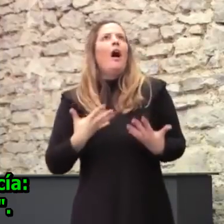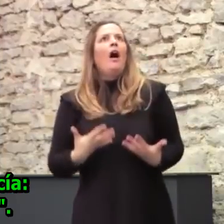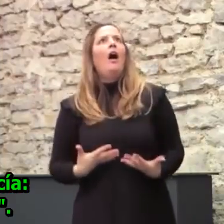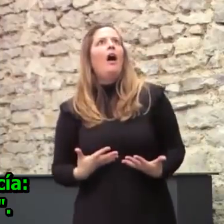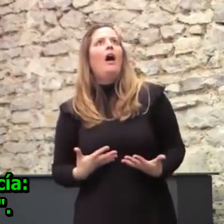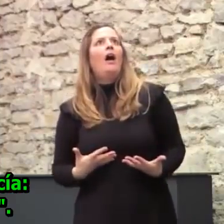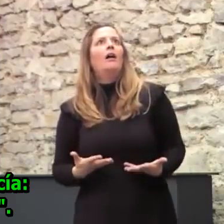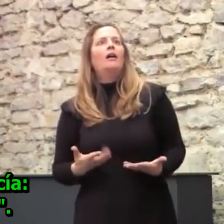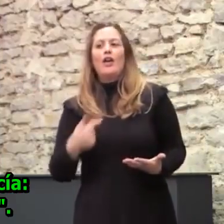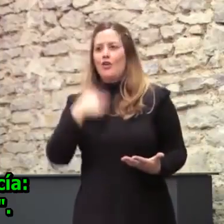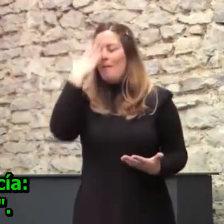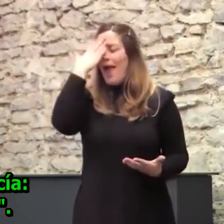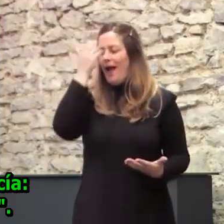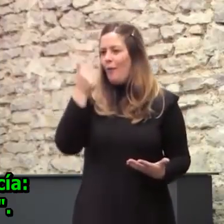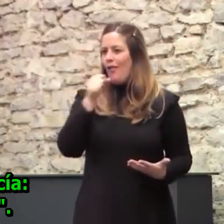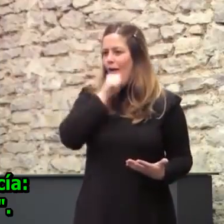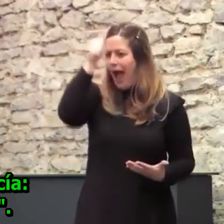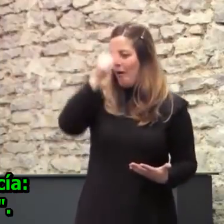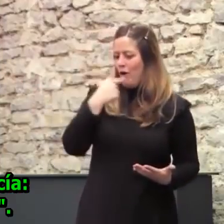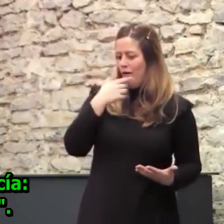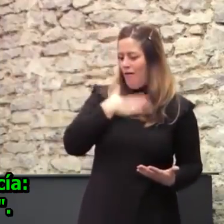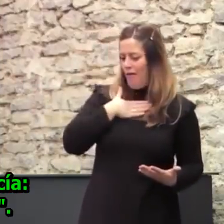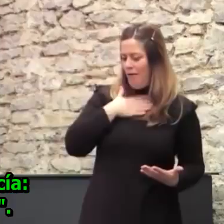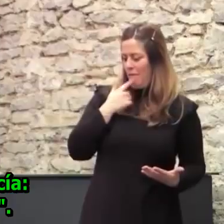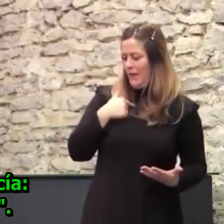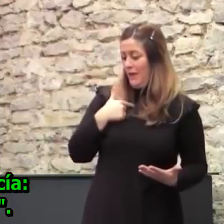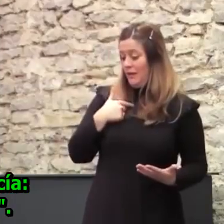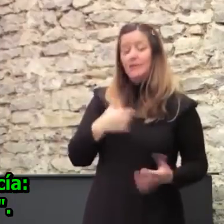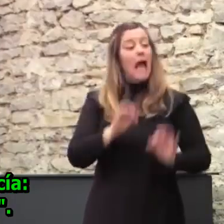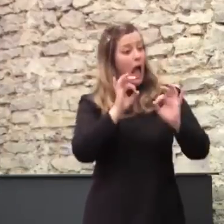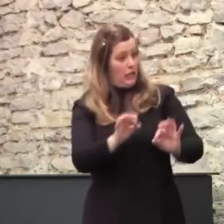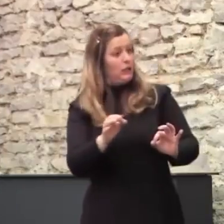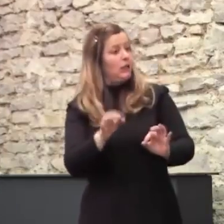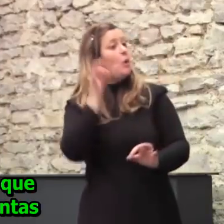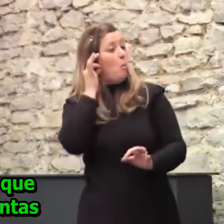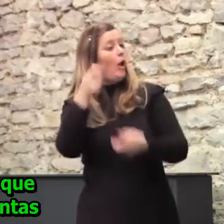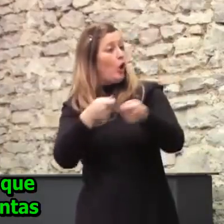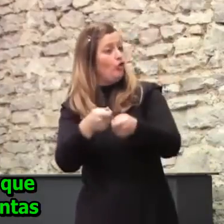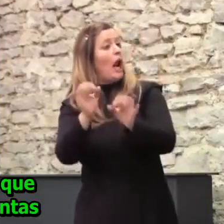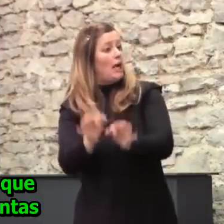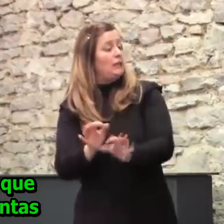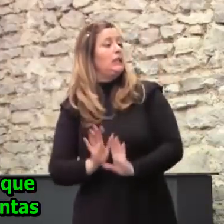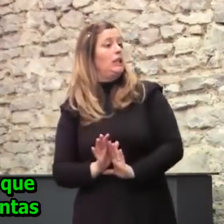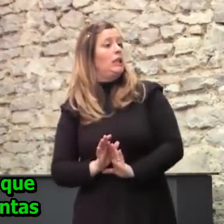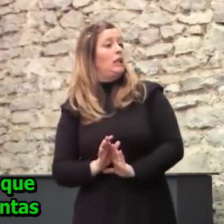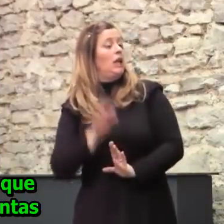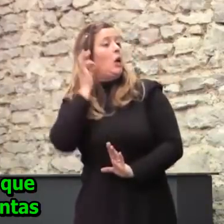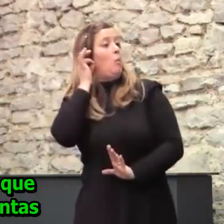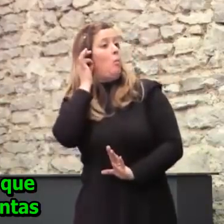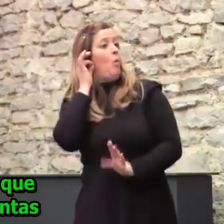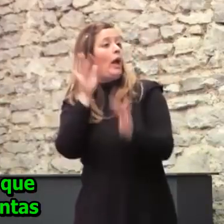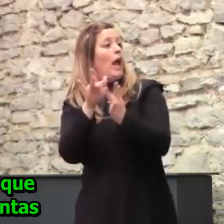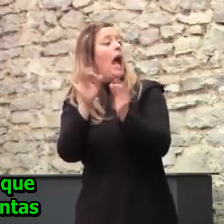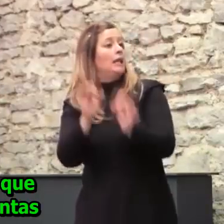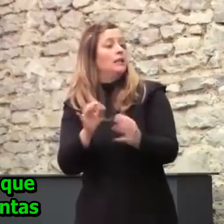Y recuerdo incluso que mi abuelo decía, ¿ves, hija? Así es como se tiene que manejar una mujer. ¿Vale? Está en la cultura amorosa,